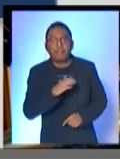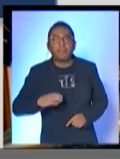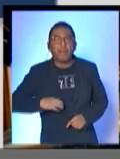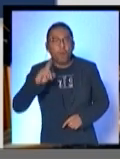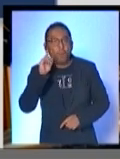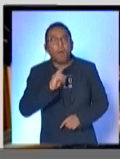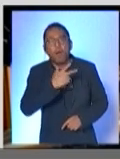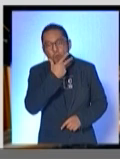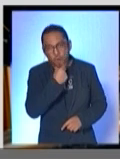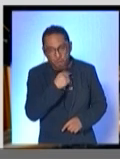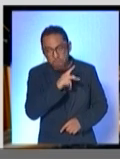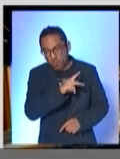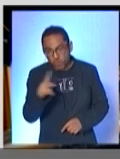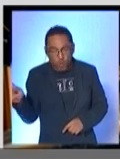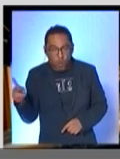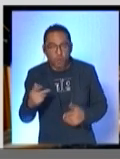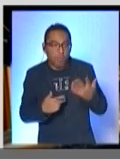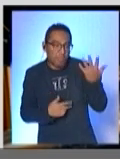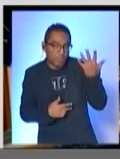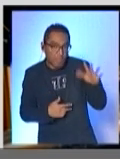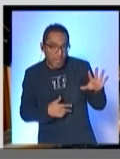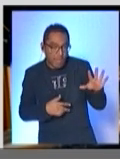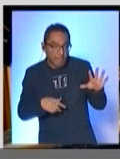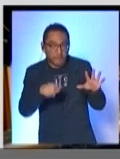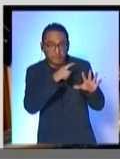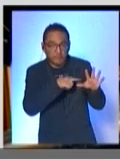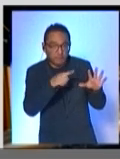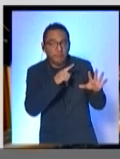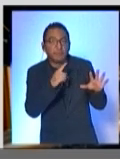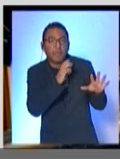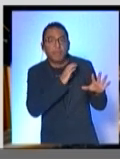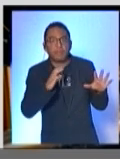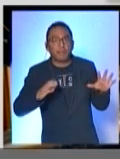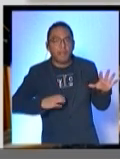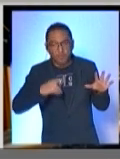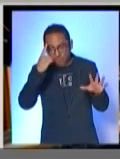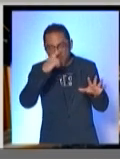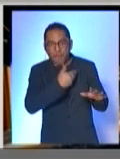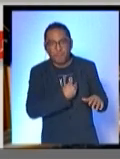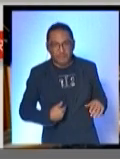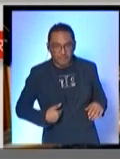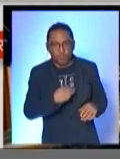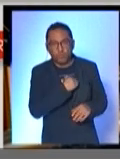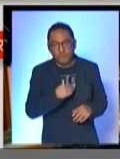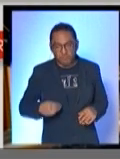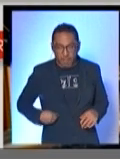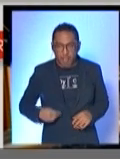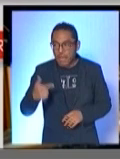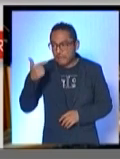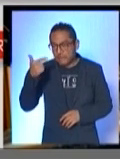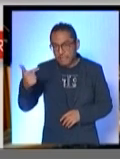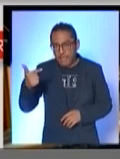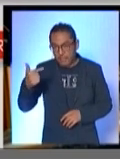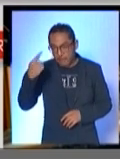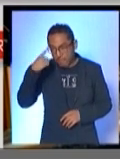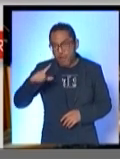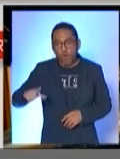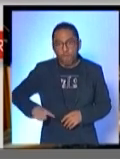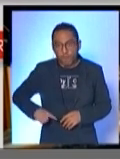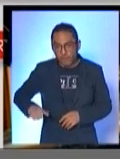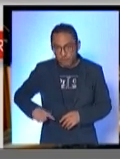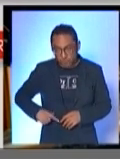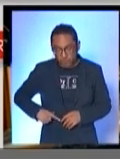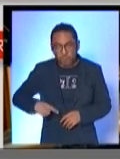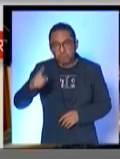de los cuales 10 corresponden a candidatos a alcaldías, 7 a gobernaturas, que